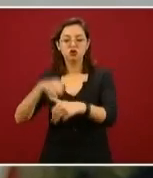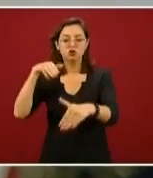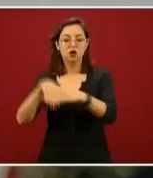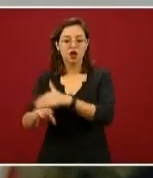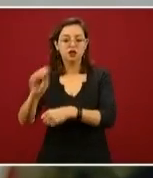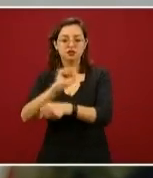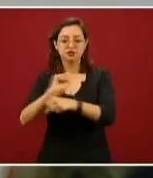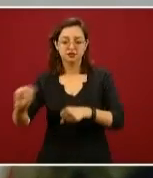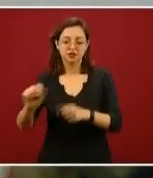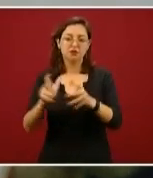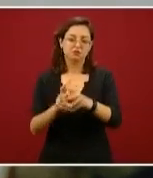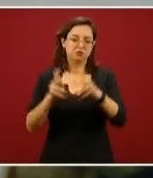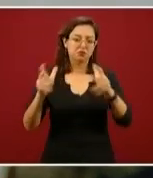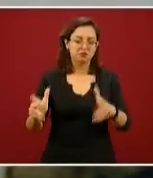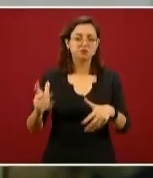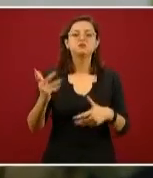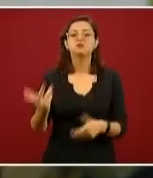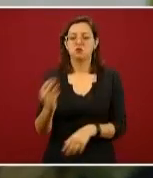hospitalización.